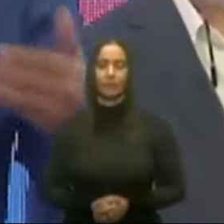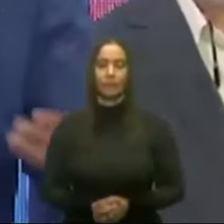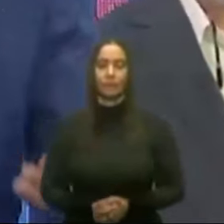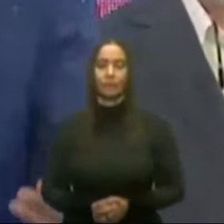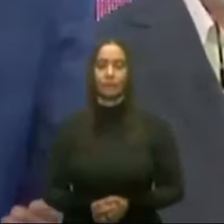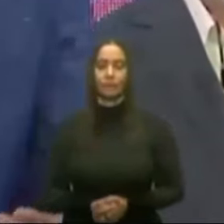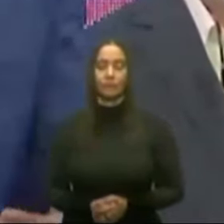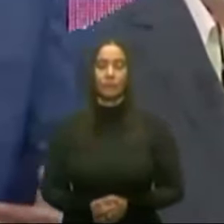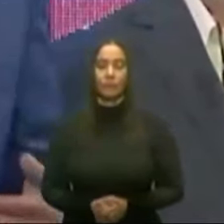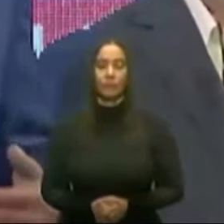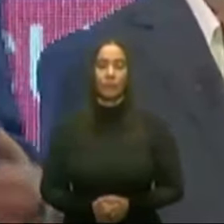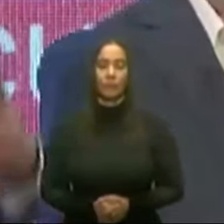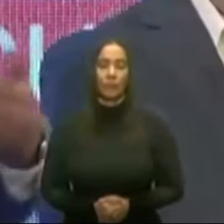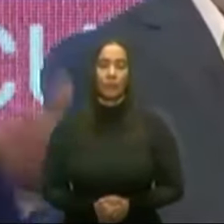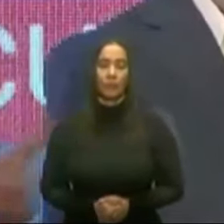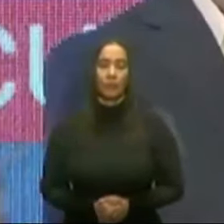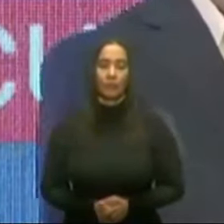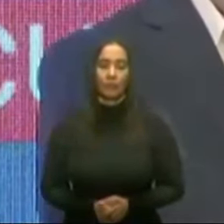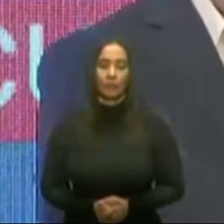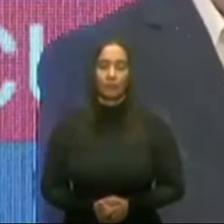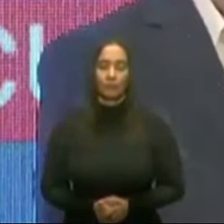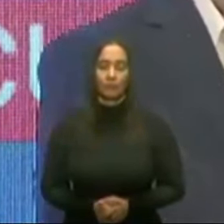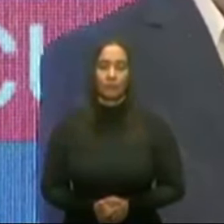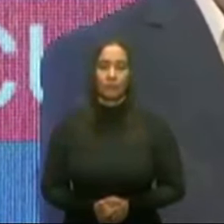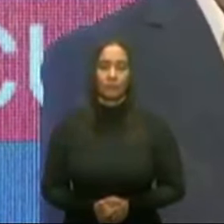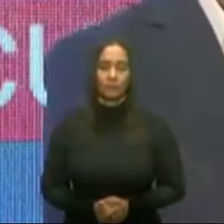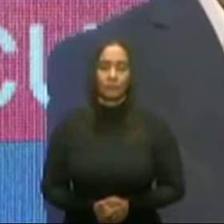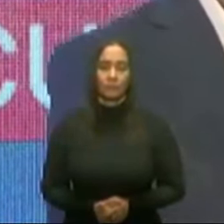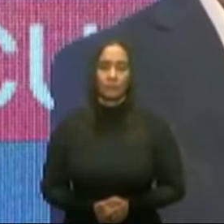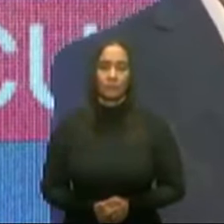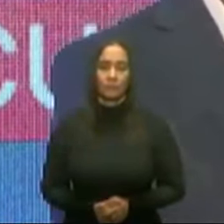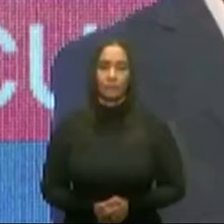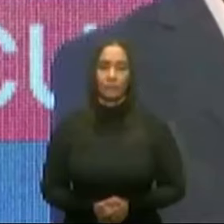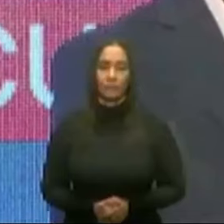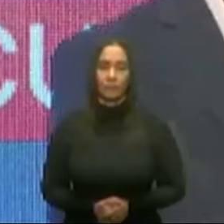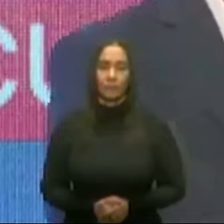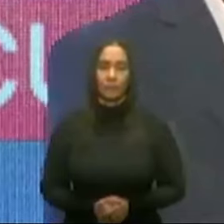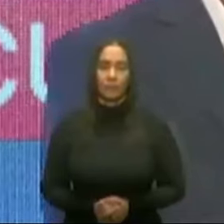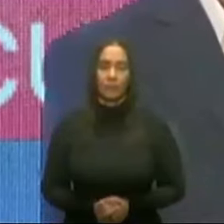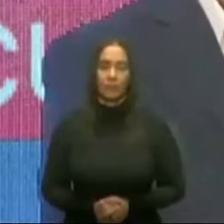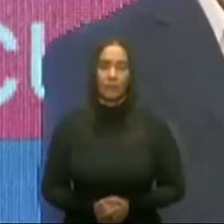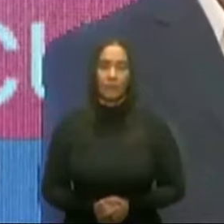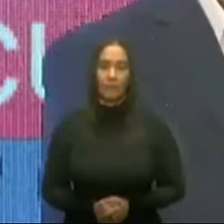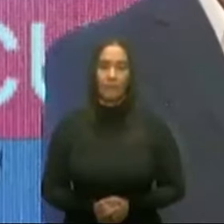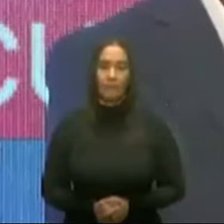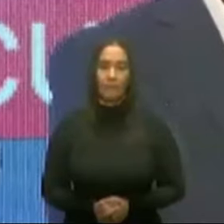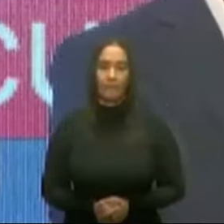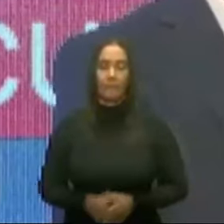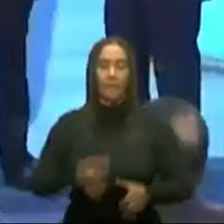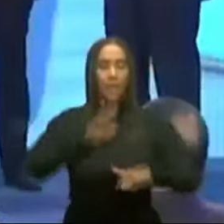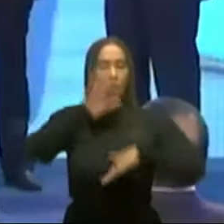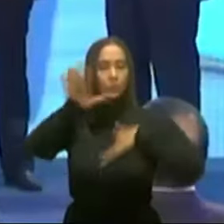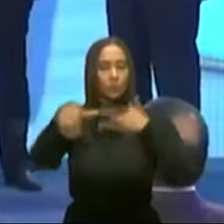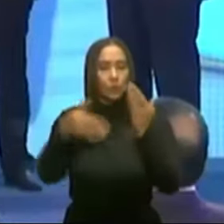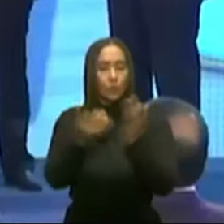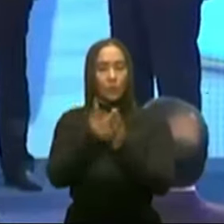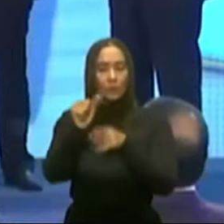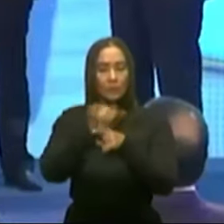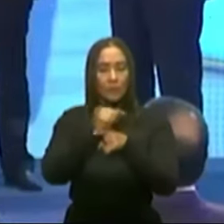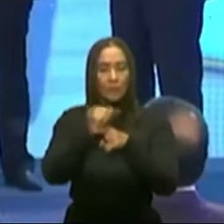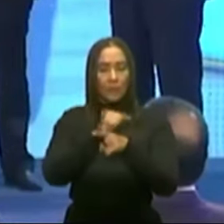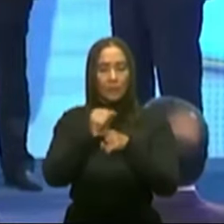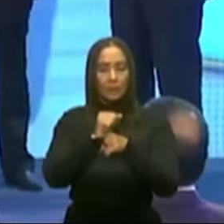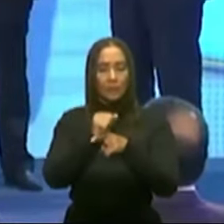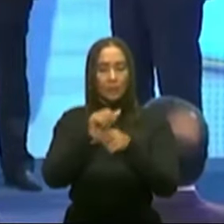todas esas prácticas relacionadas con desindexar, con bloquear,